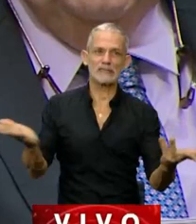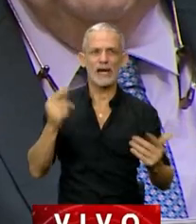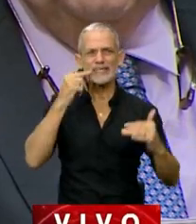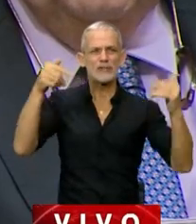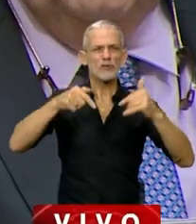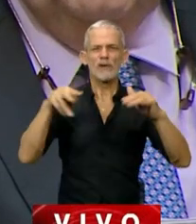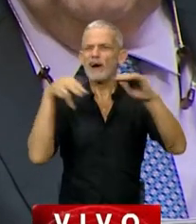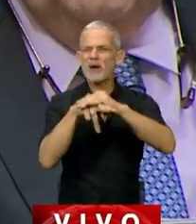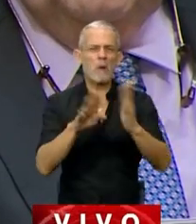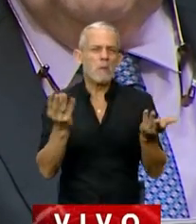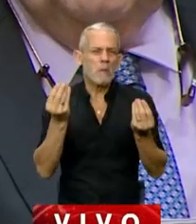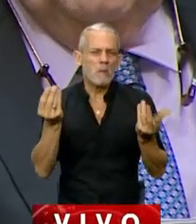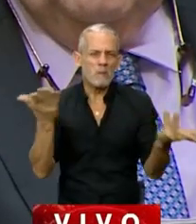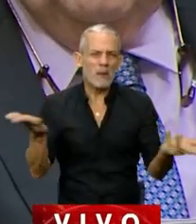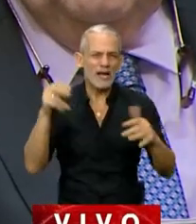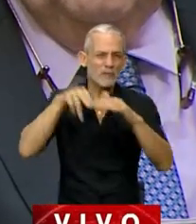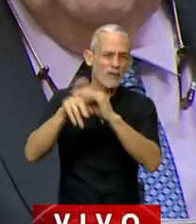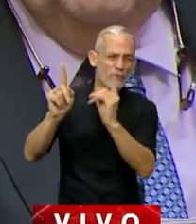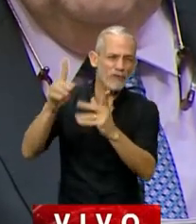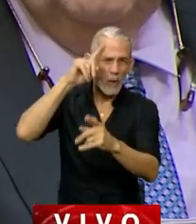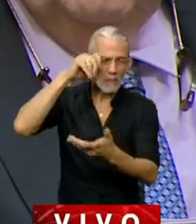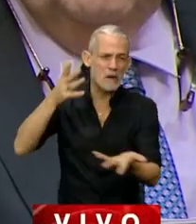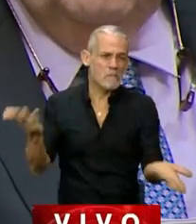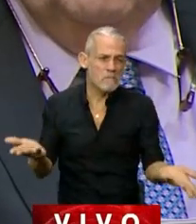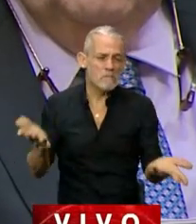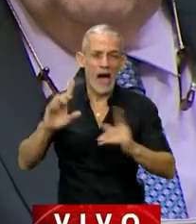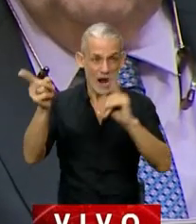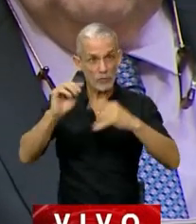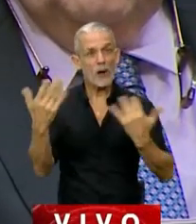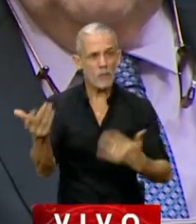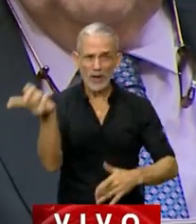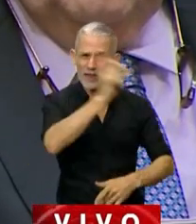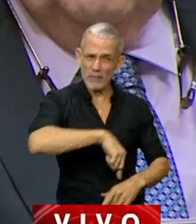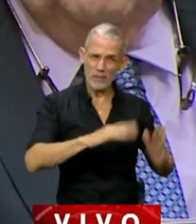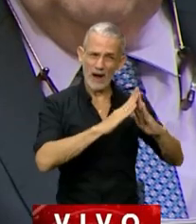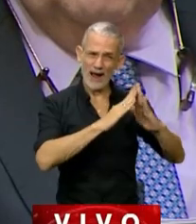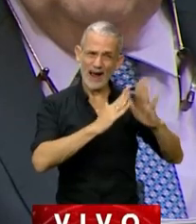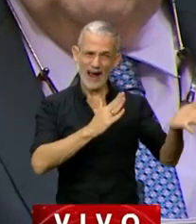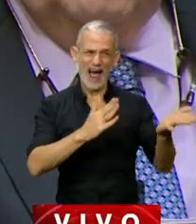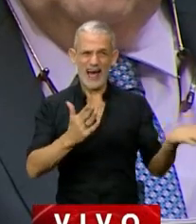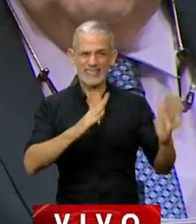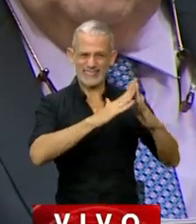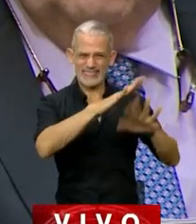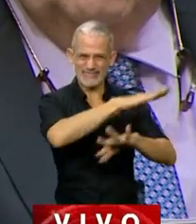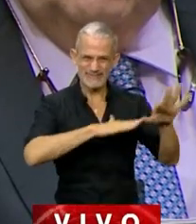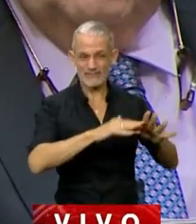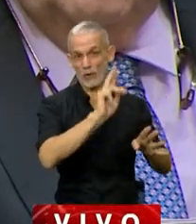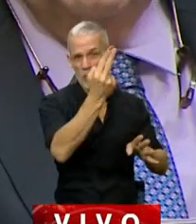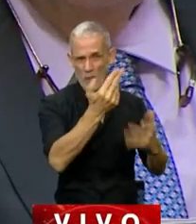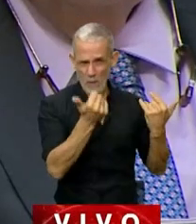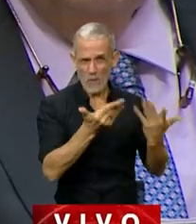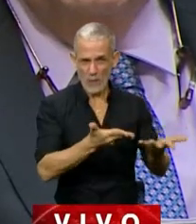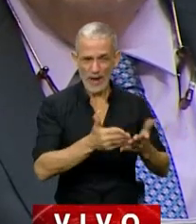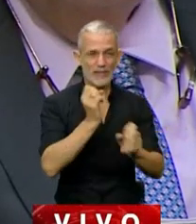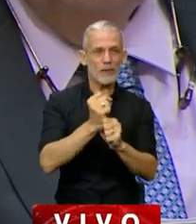encima de los niveles razonables a las personas, porque muchas pueden terminar sus días dentro del ámbito de su casa, es trabajar